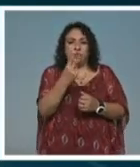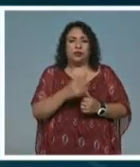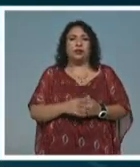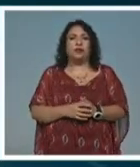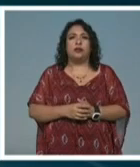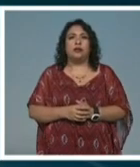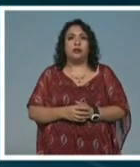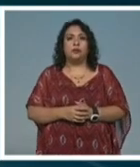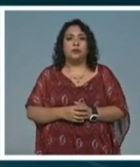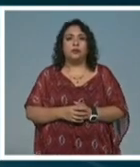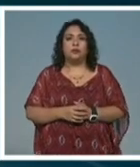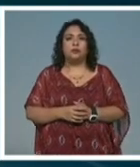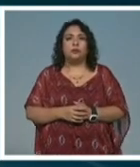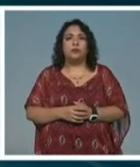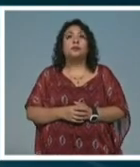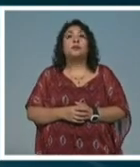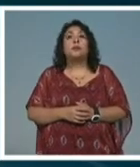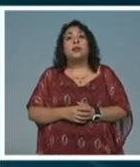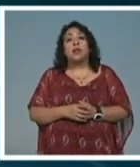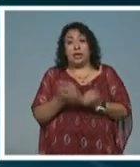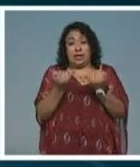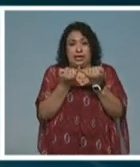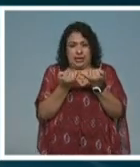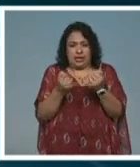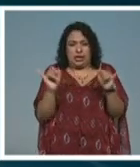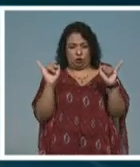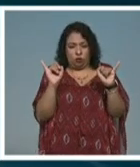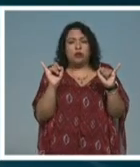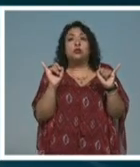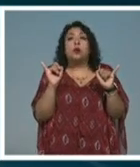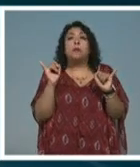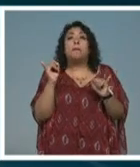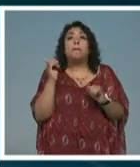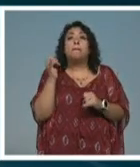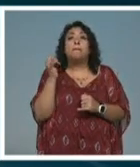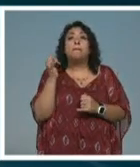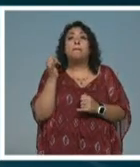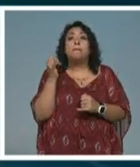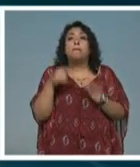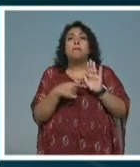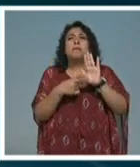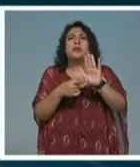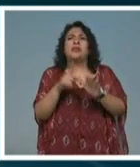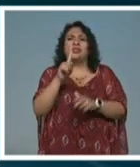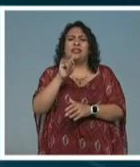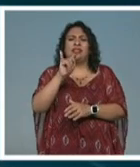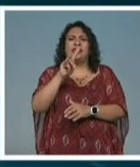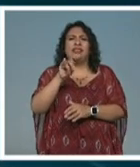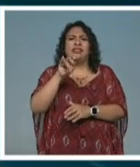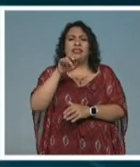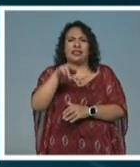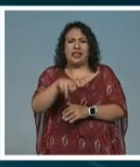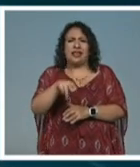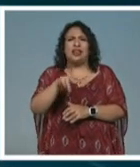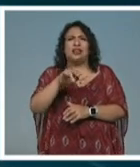2022. Para la inauguración vamos a proyectar Titán, de Julia